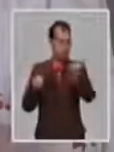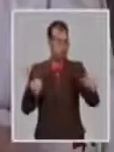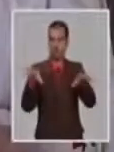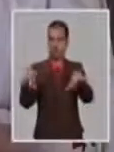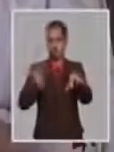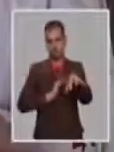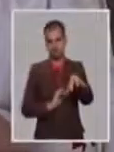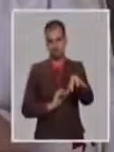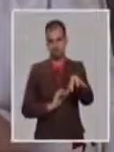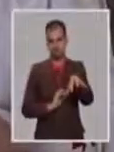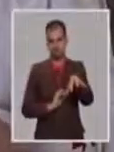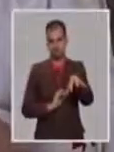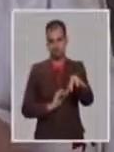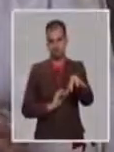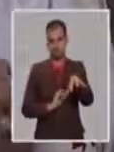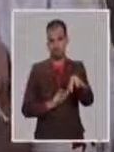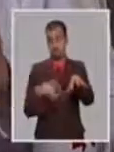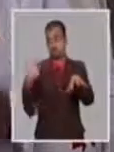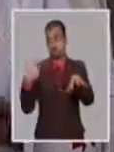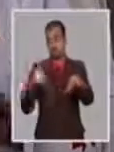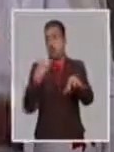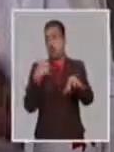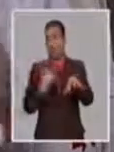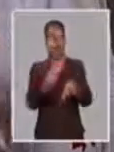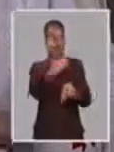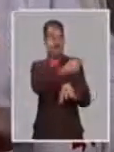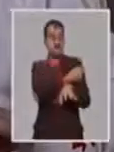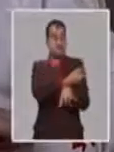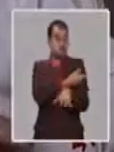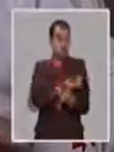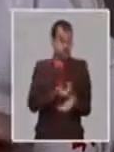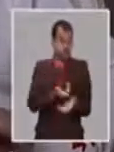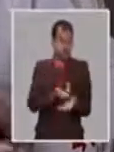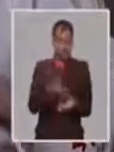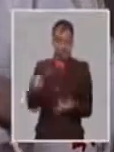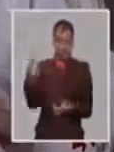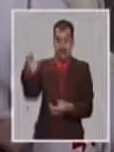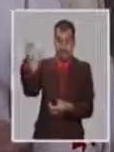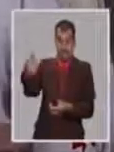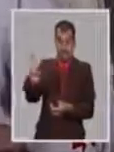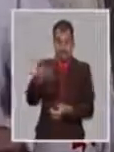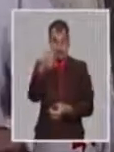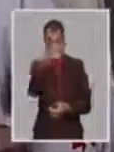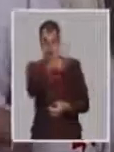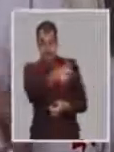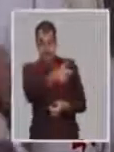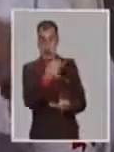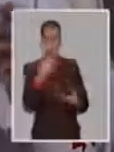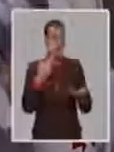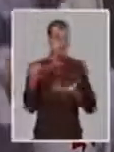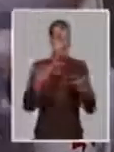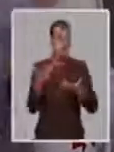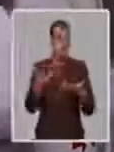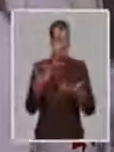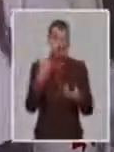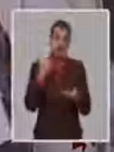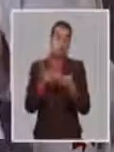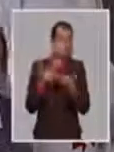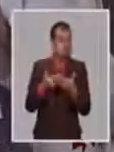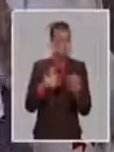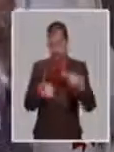a dobles ciegas, porque nadie sabe qué es lo que se está poniendo, ni los que ponen la vacuna, ni los que la reciben. Y también ha